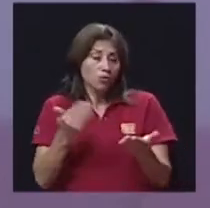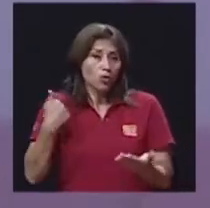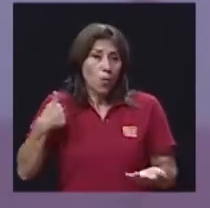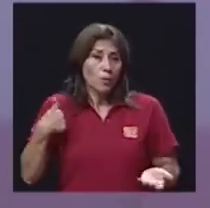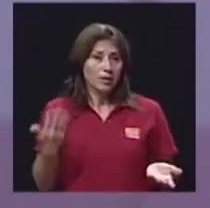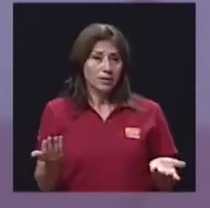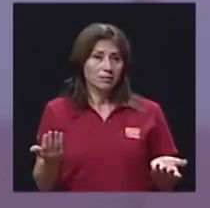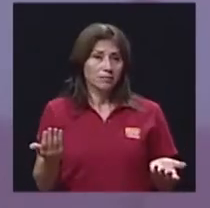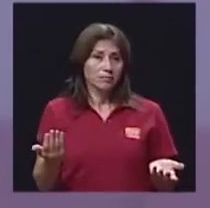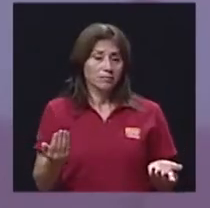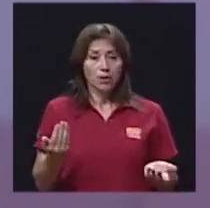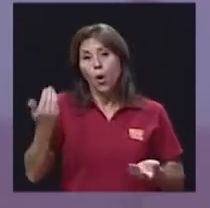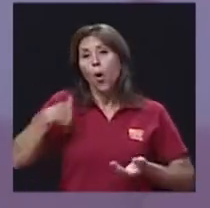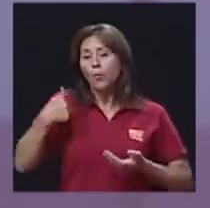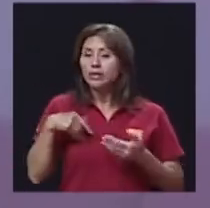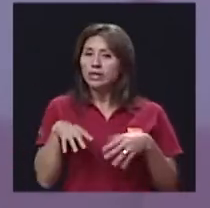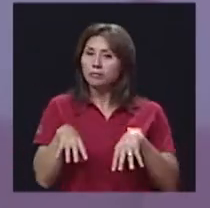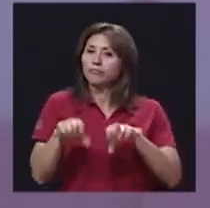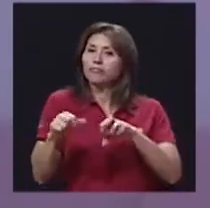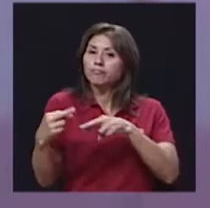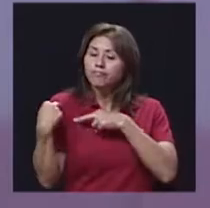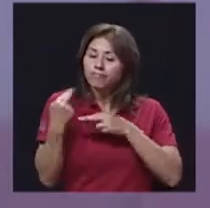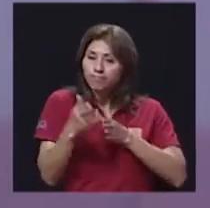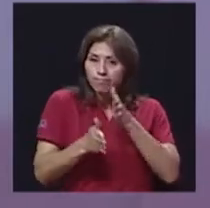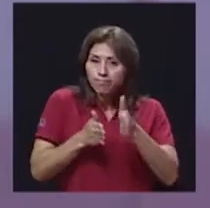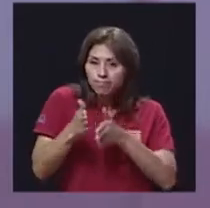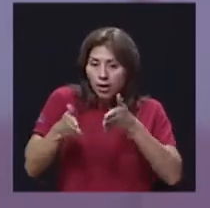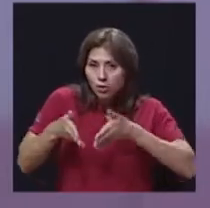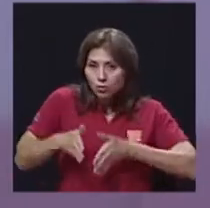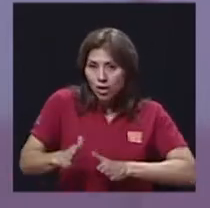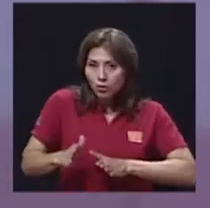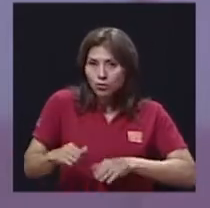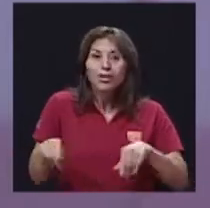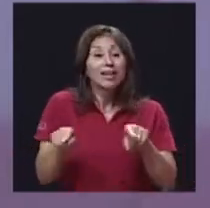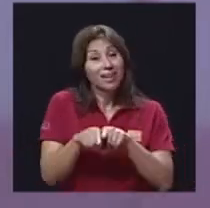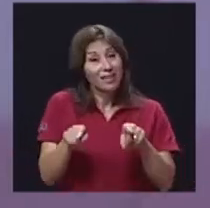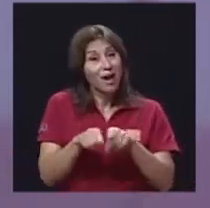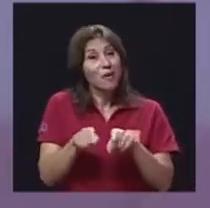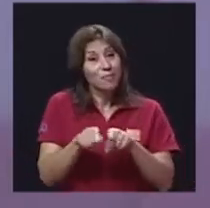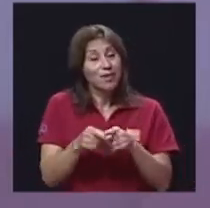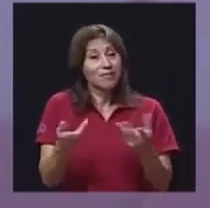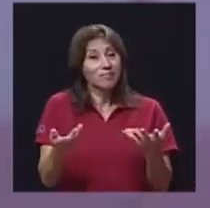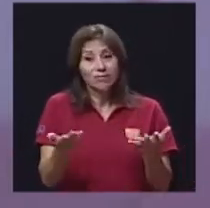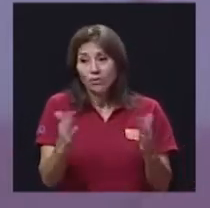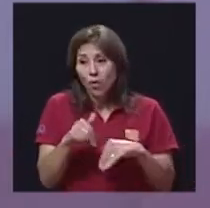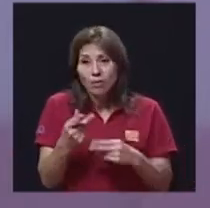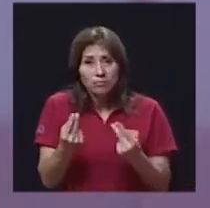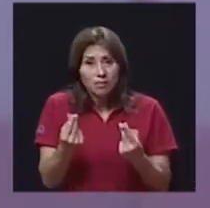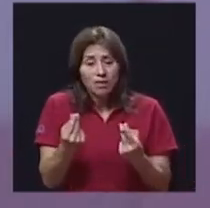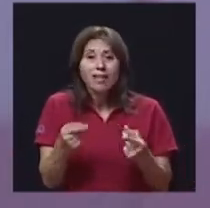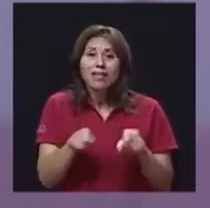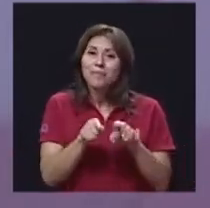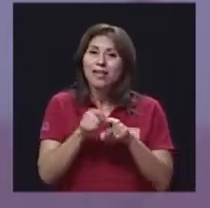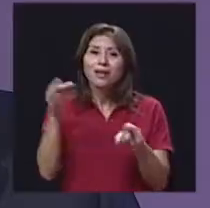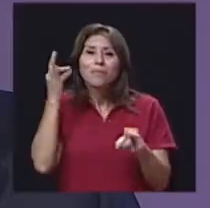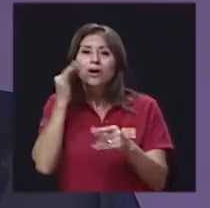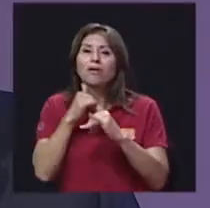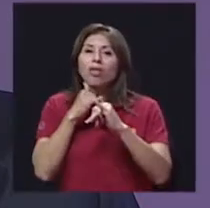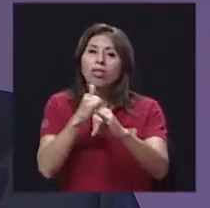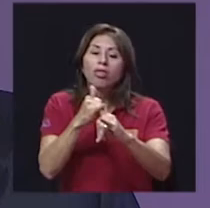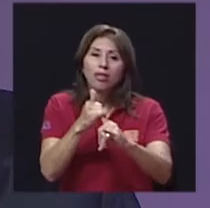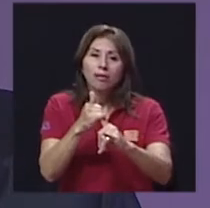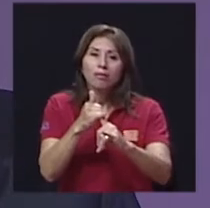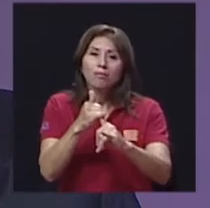se hacen cargo de sus hijos, que también presentan las demandas alimentarias cuando no tienen recursos. Hay